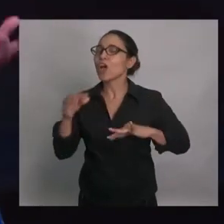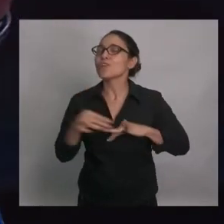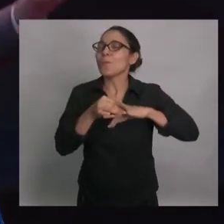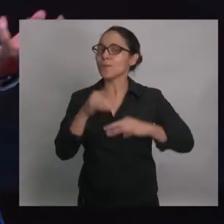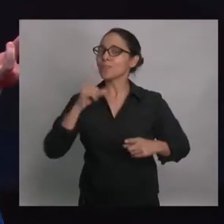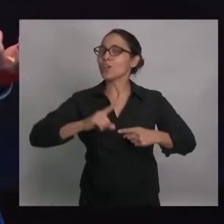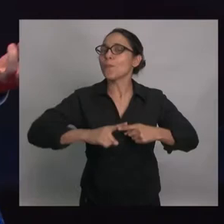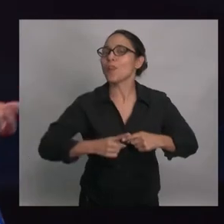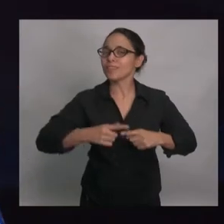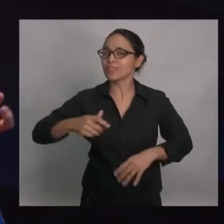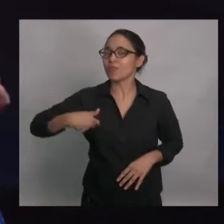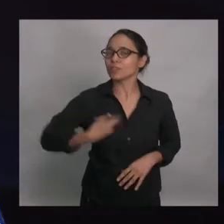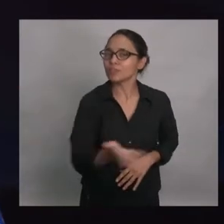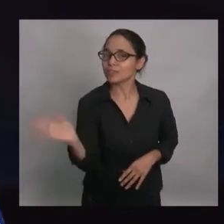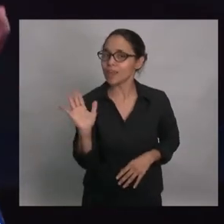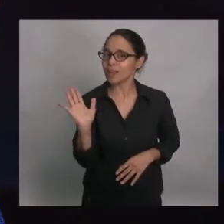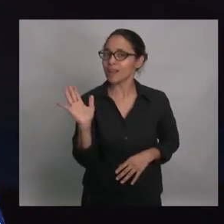compromiso social